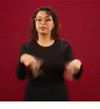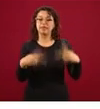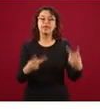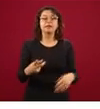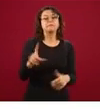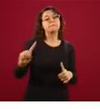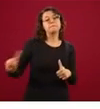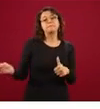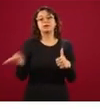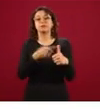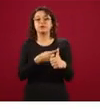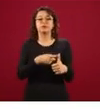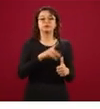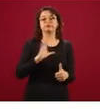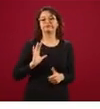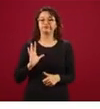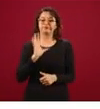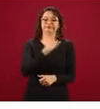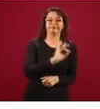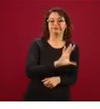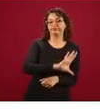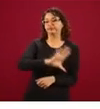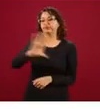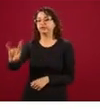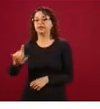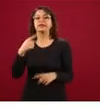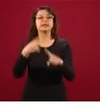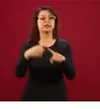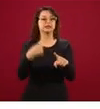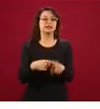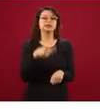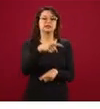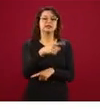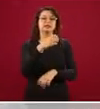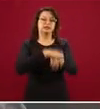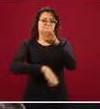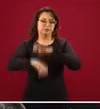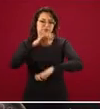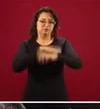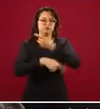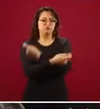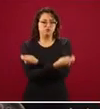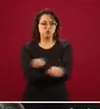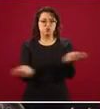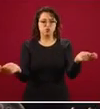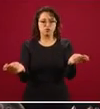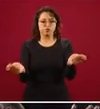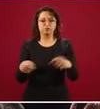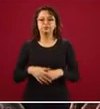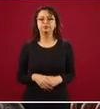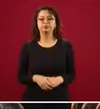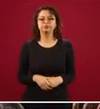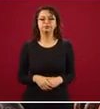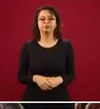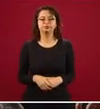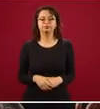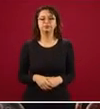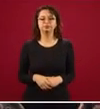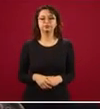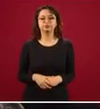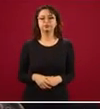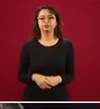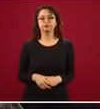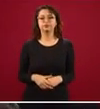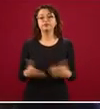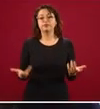de intermediarios, que son estas empresas distribuidoras. Es interesante, además, saber que las